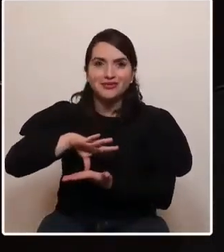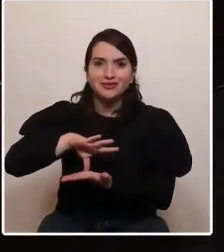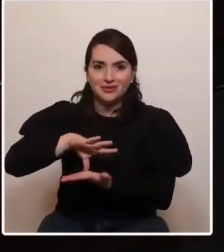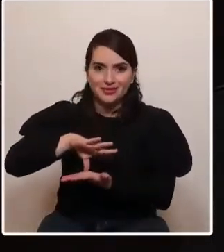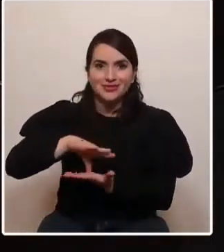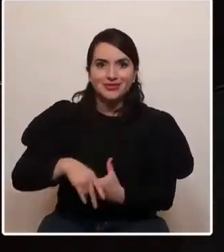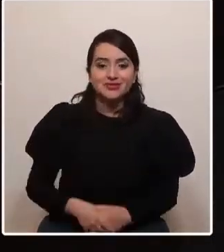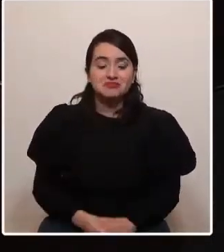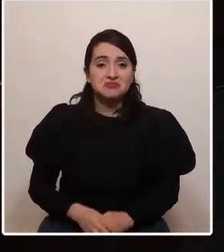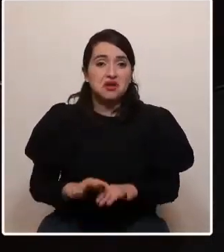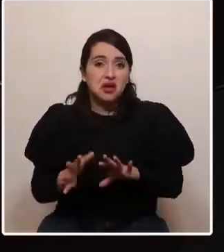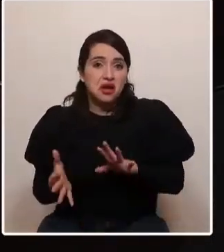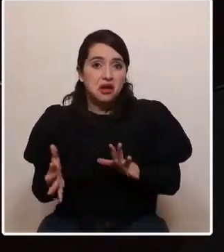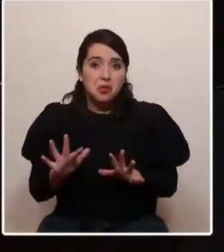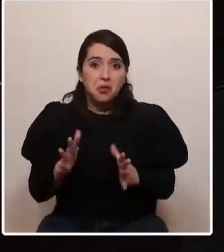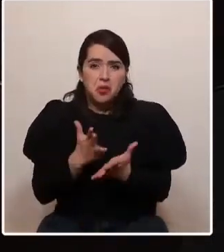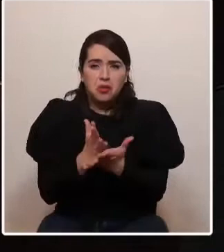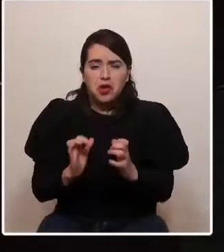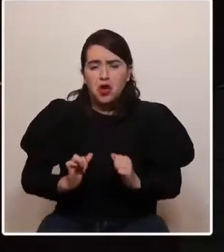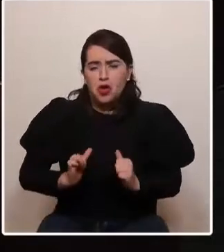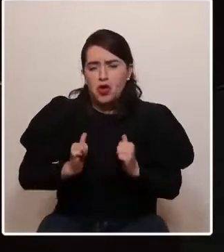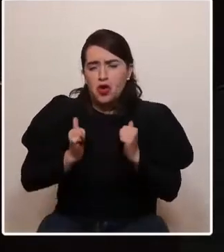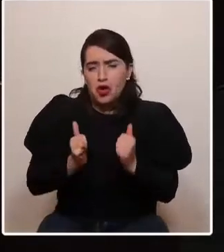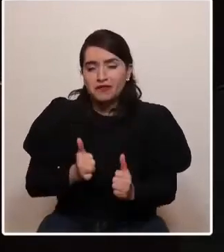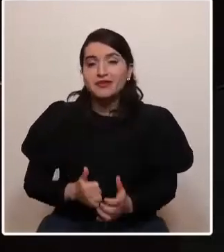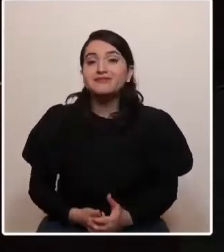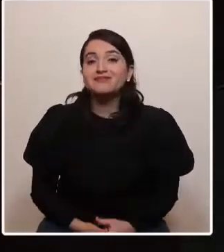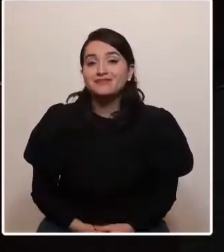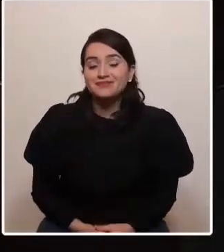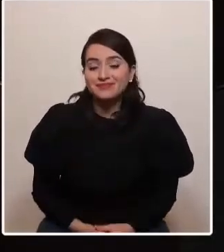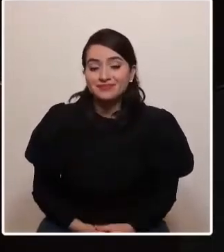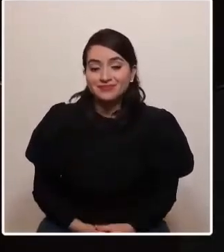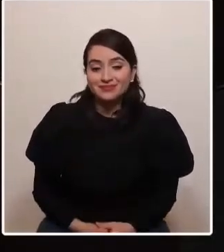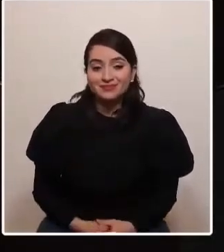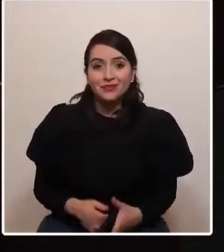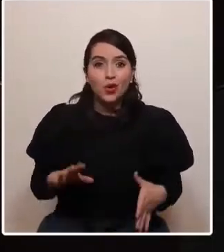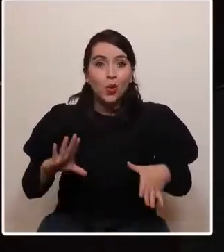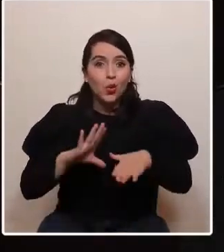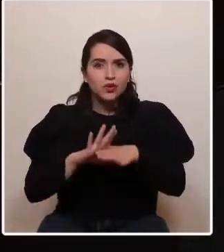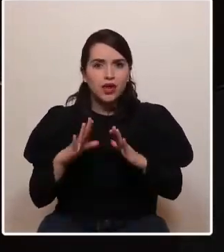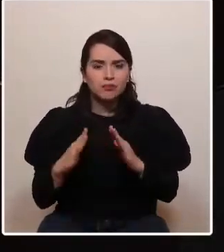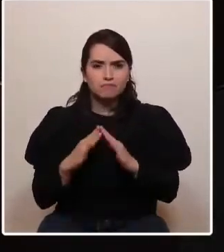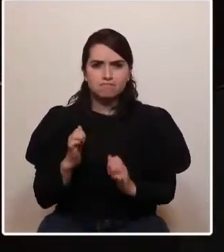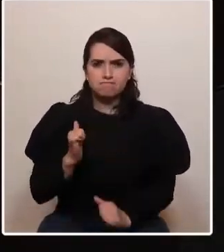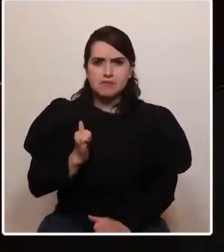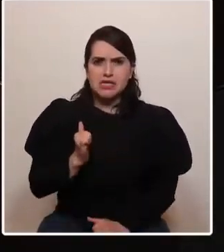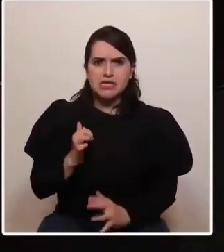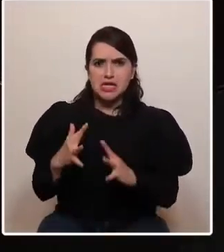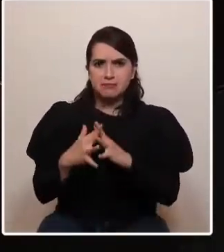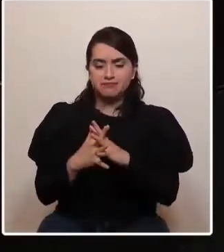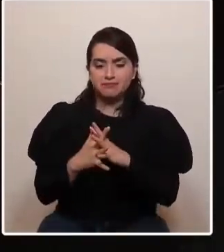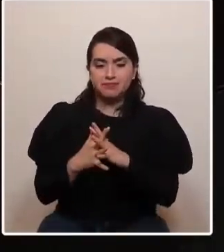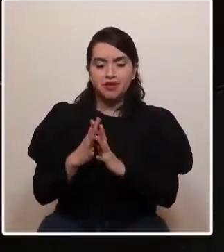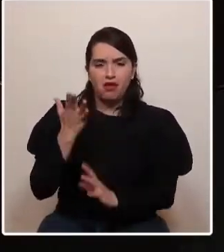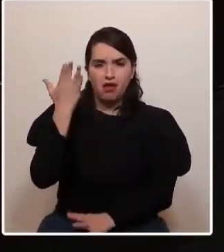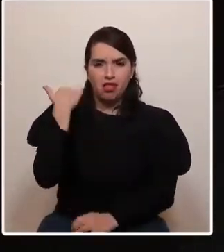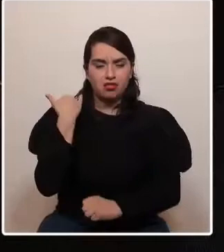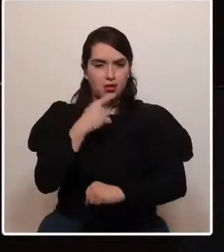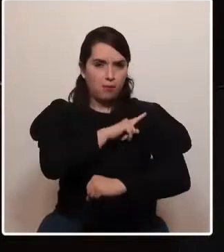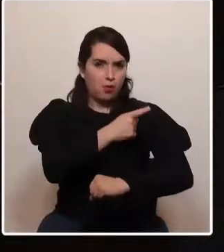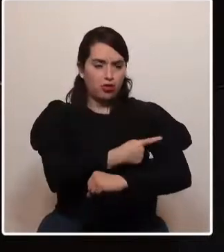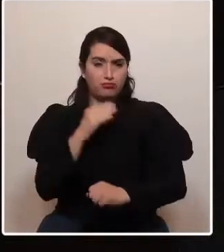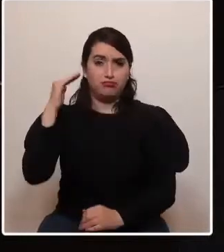Quizás ustedes sean muy jóvenes, pero cuando la Junta Militar detentaba el poder de facto en